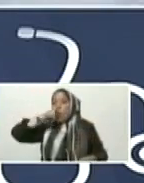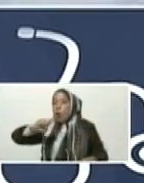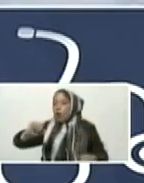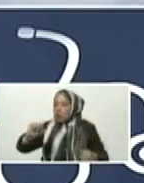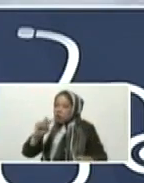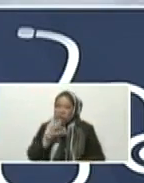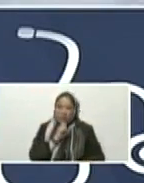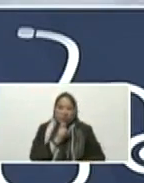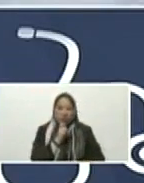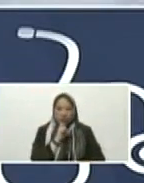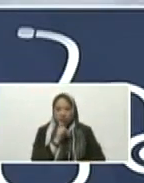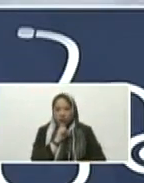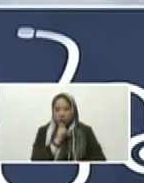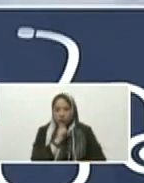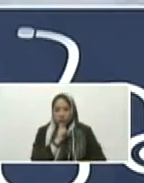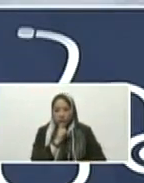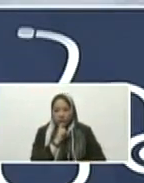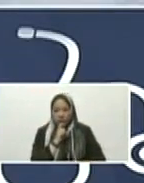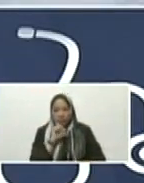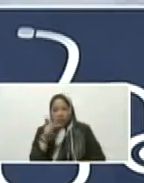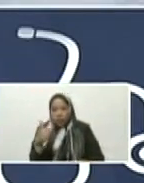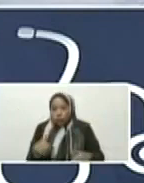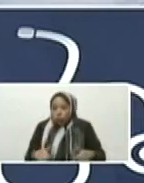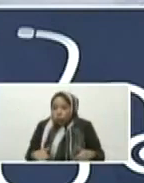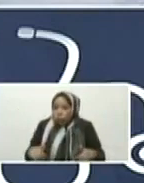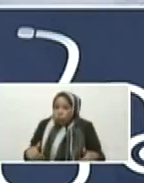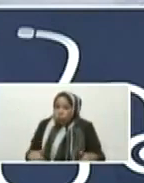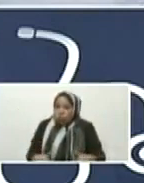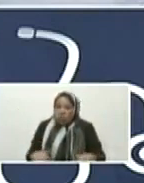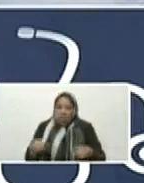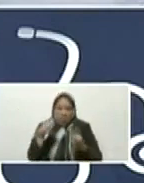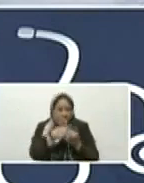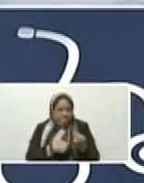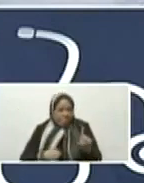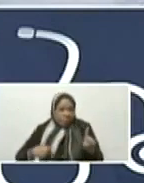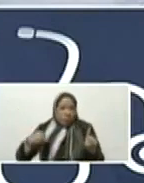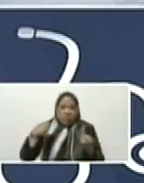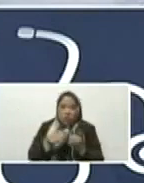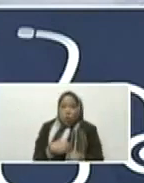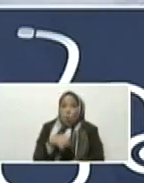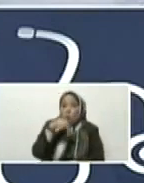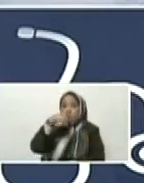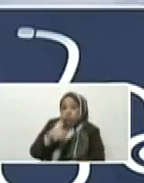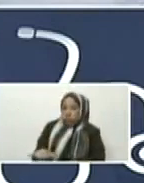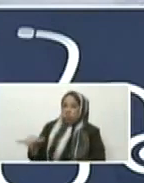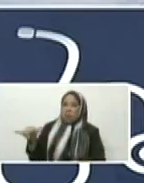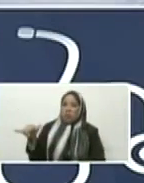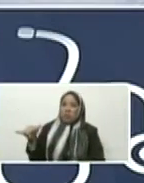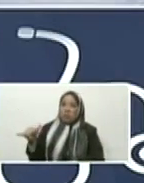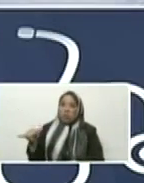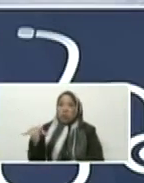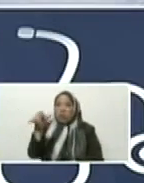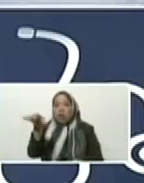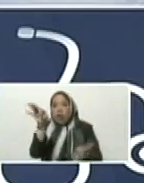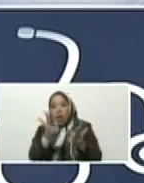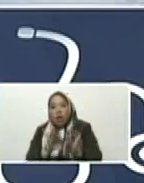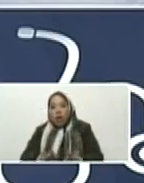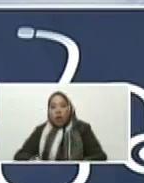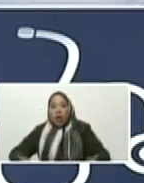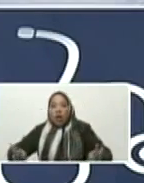difíciles, más duros, de agresiones, de amenazas, aquí nadie se